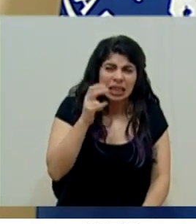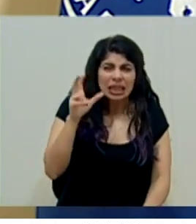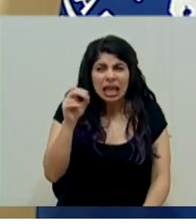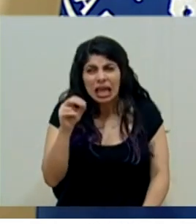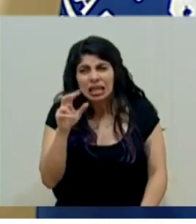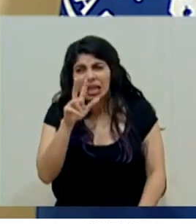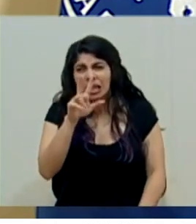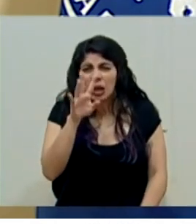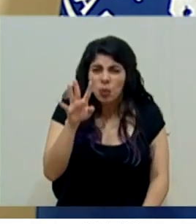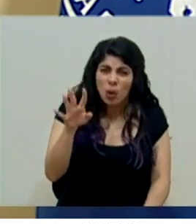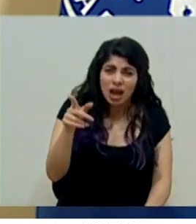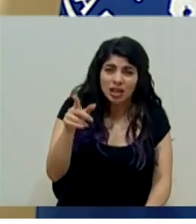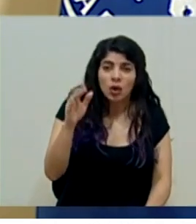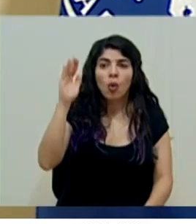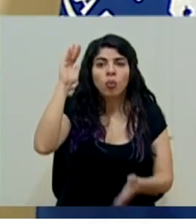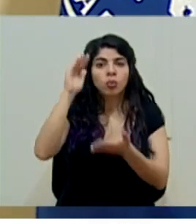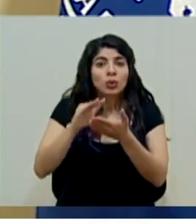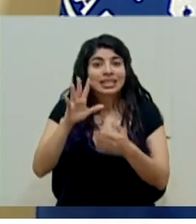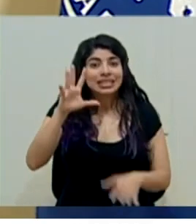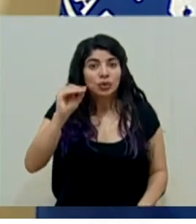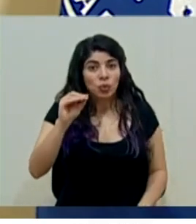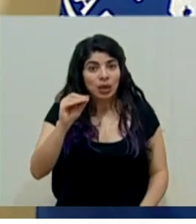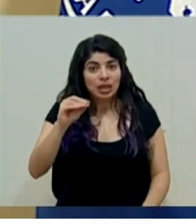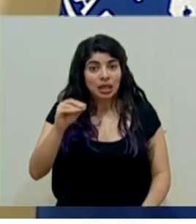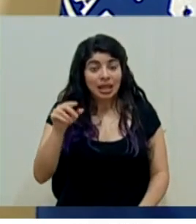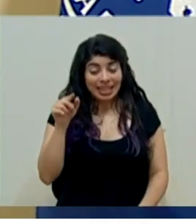34, está al 50 y ya